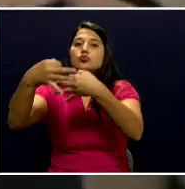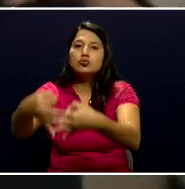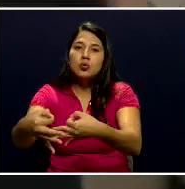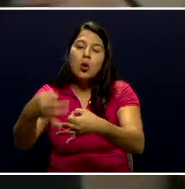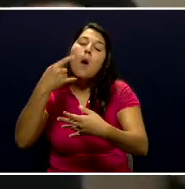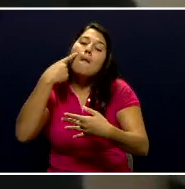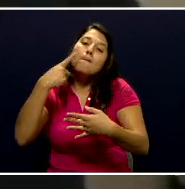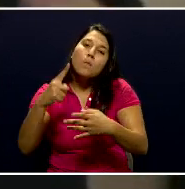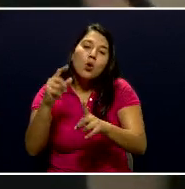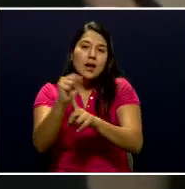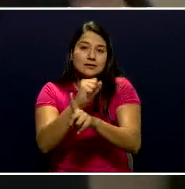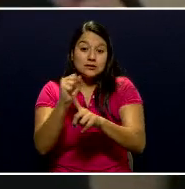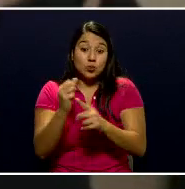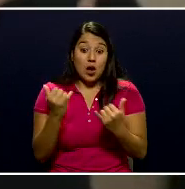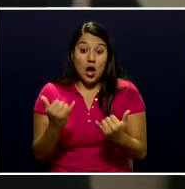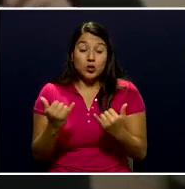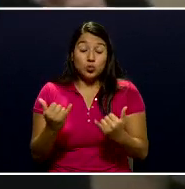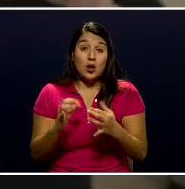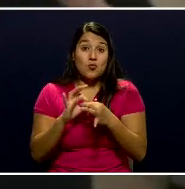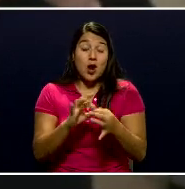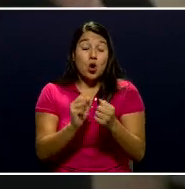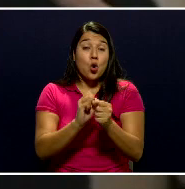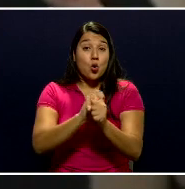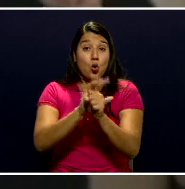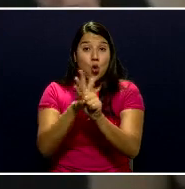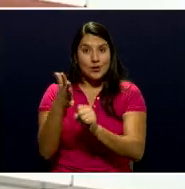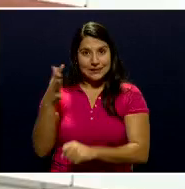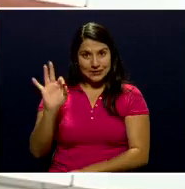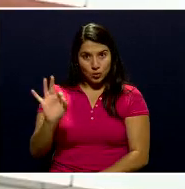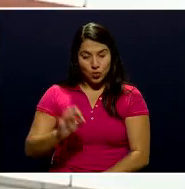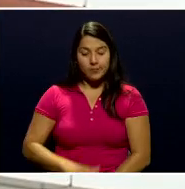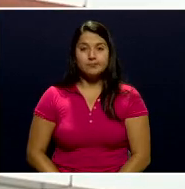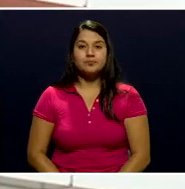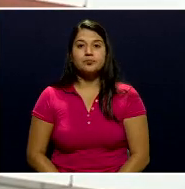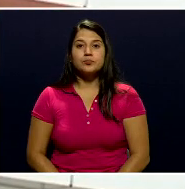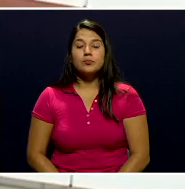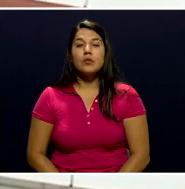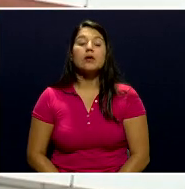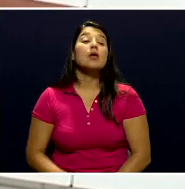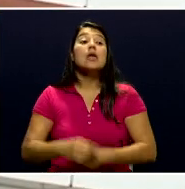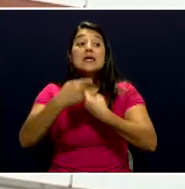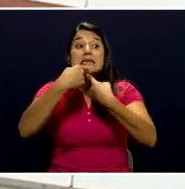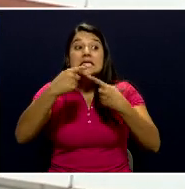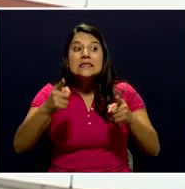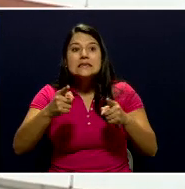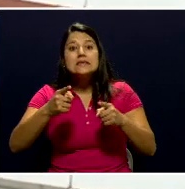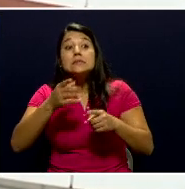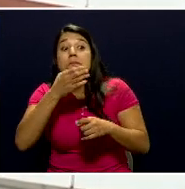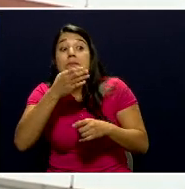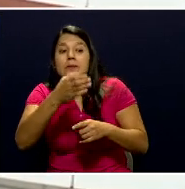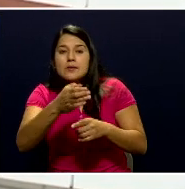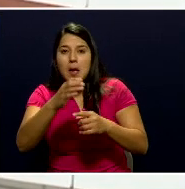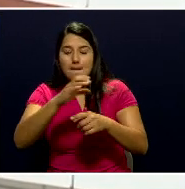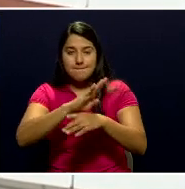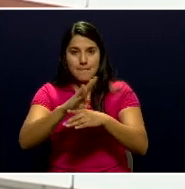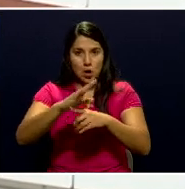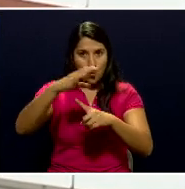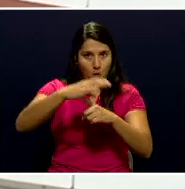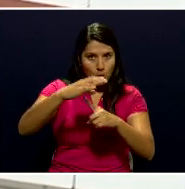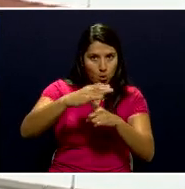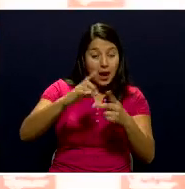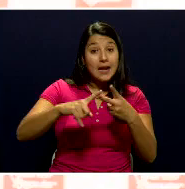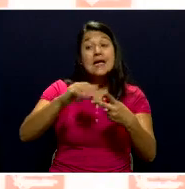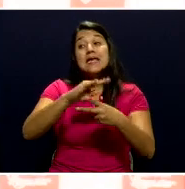situación del coronavirus del COVID-19. La directriz insta al Banco Popular y Desarrollo Comunal y a todas las